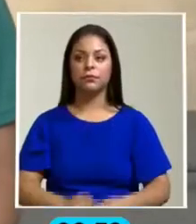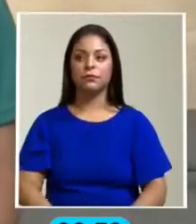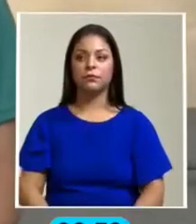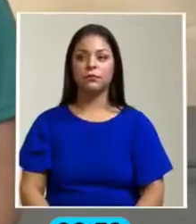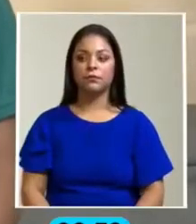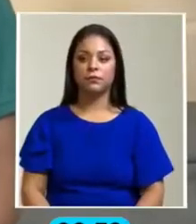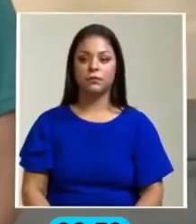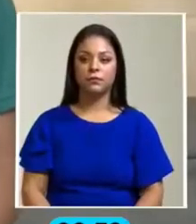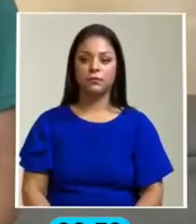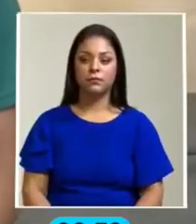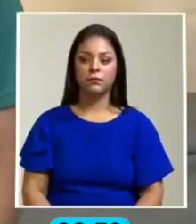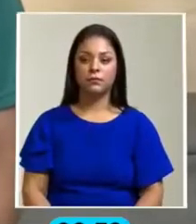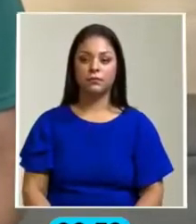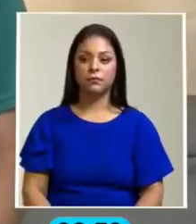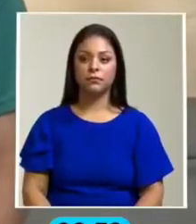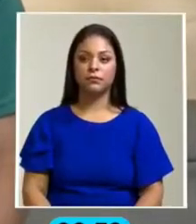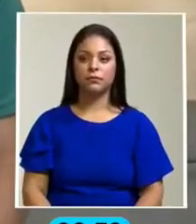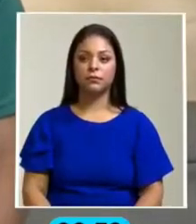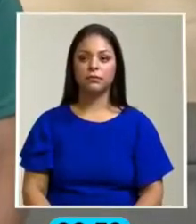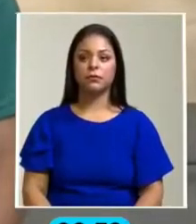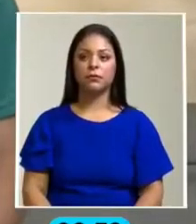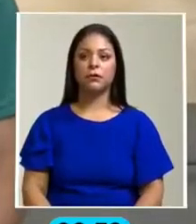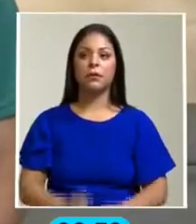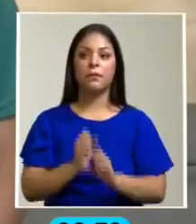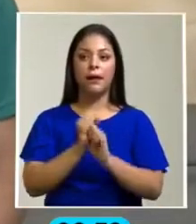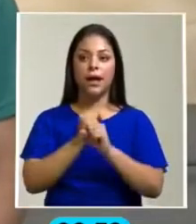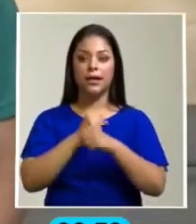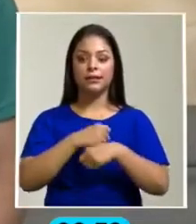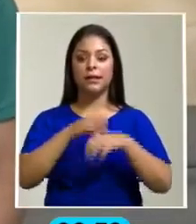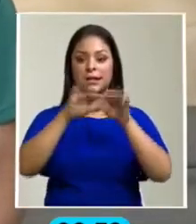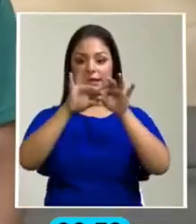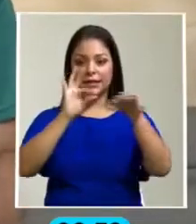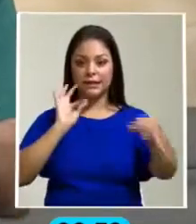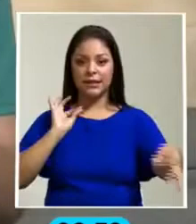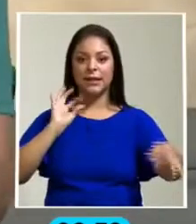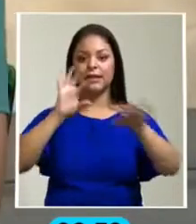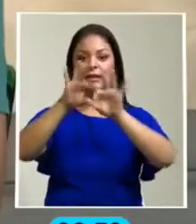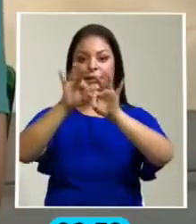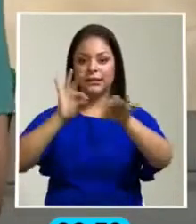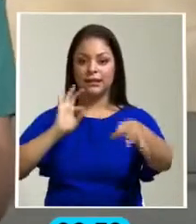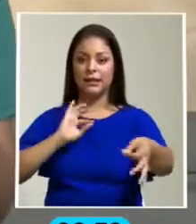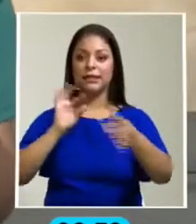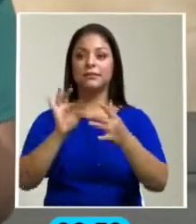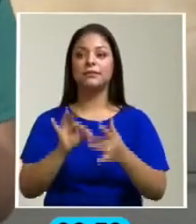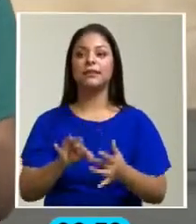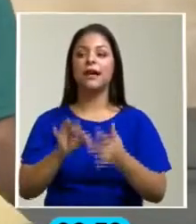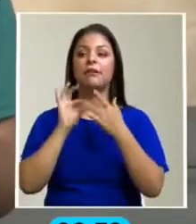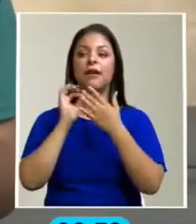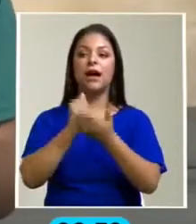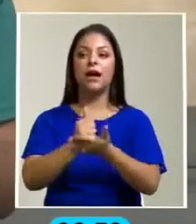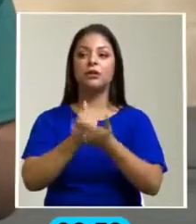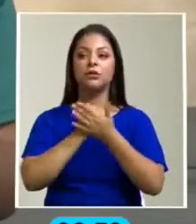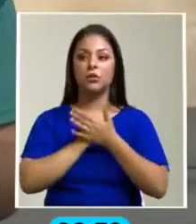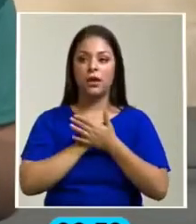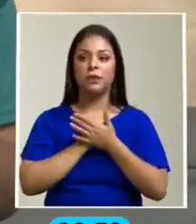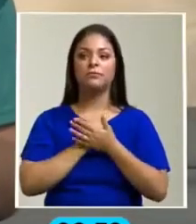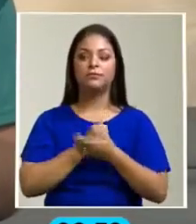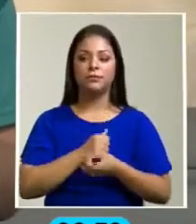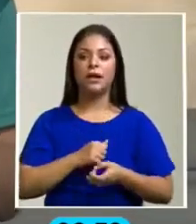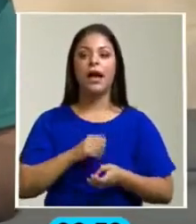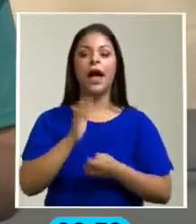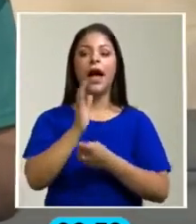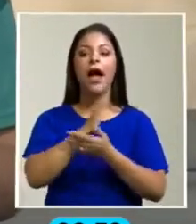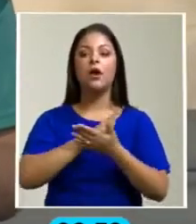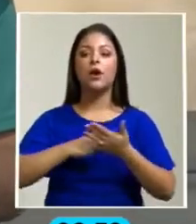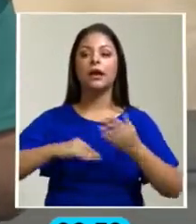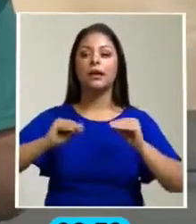líneas para que formemos unas tiras muy especiales que nos van a servir. Algo que sale en la mañana, que